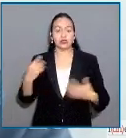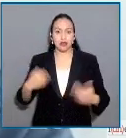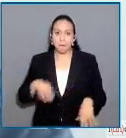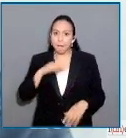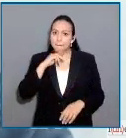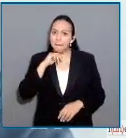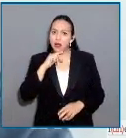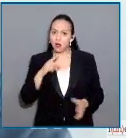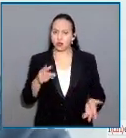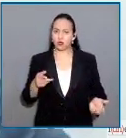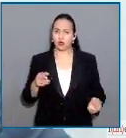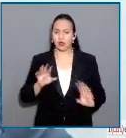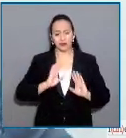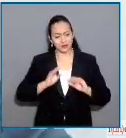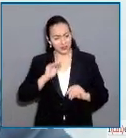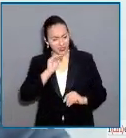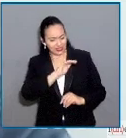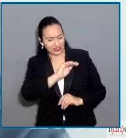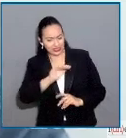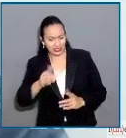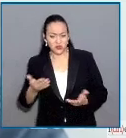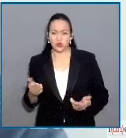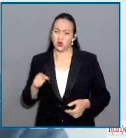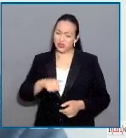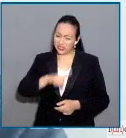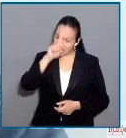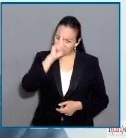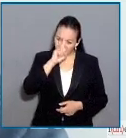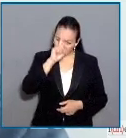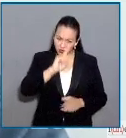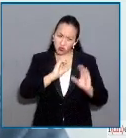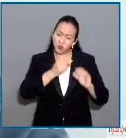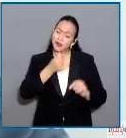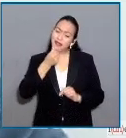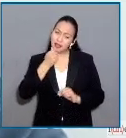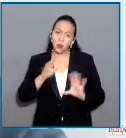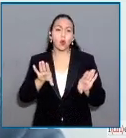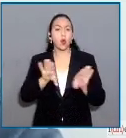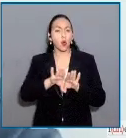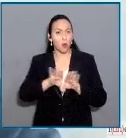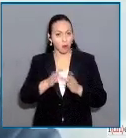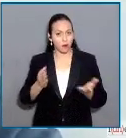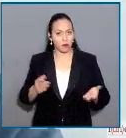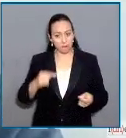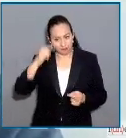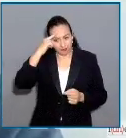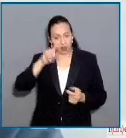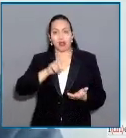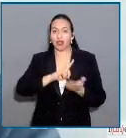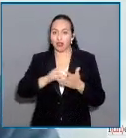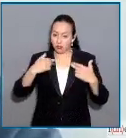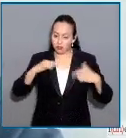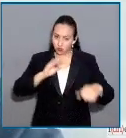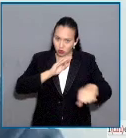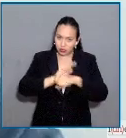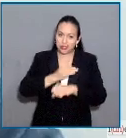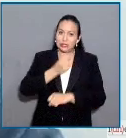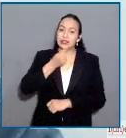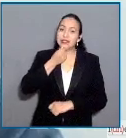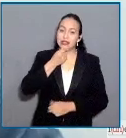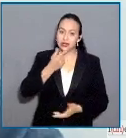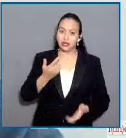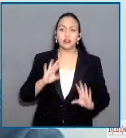hecho bastantes recomendaciones al respecto, en el sentido de especialmente ordenar a las